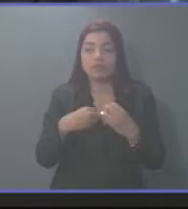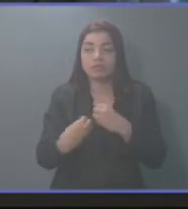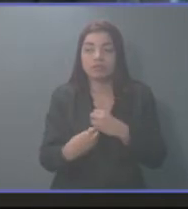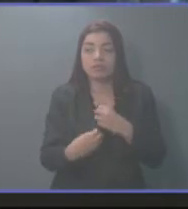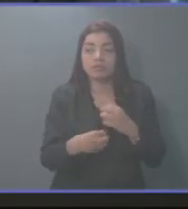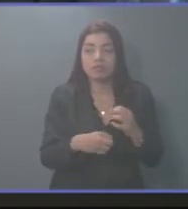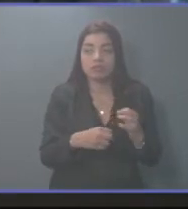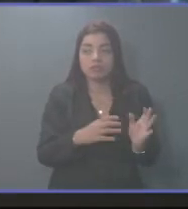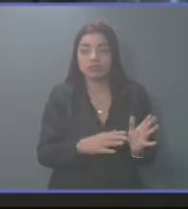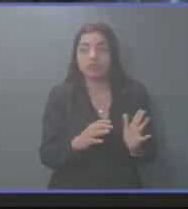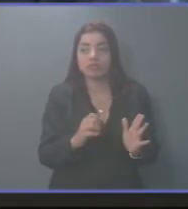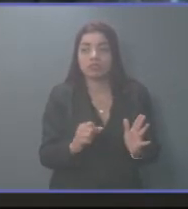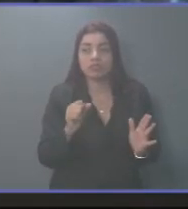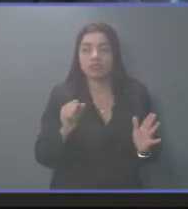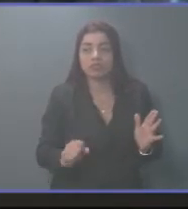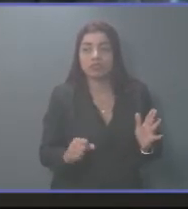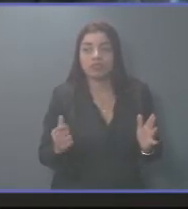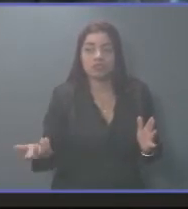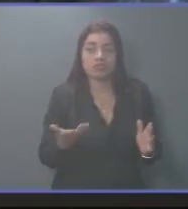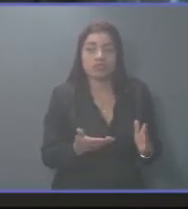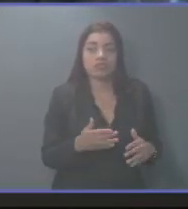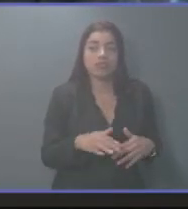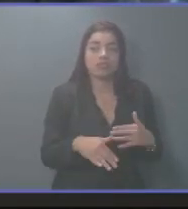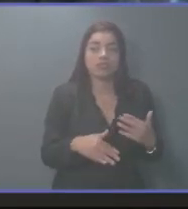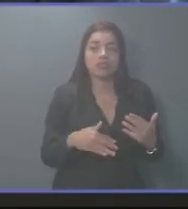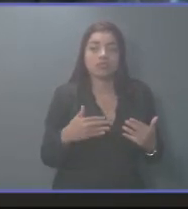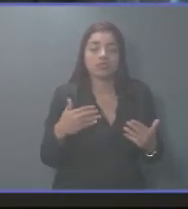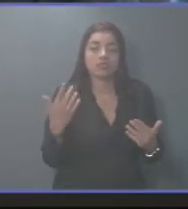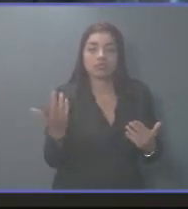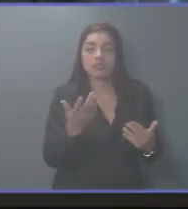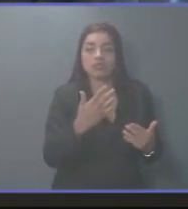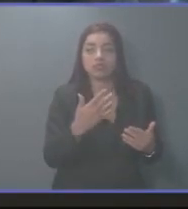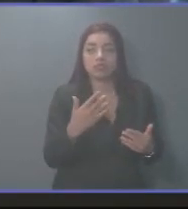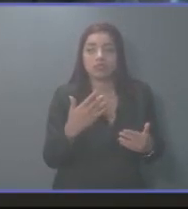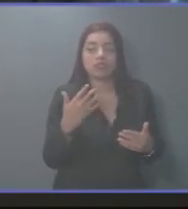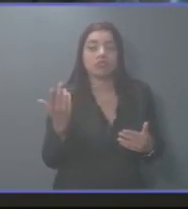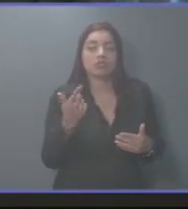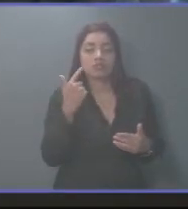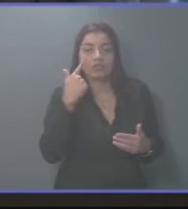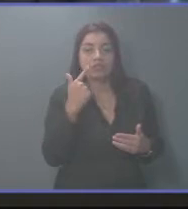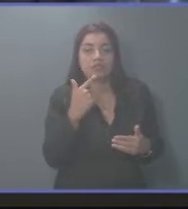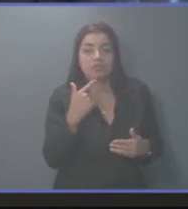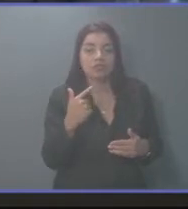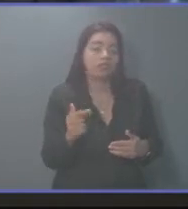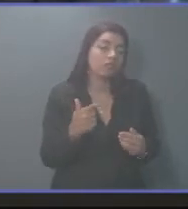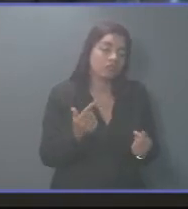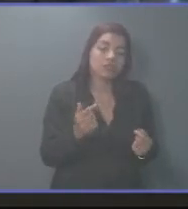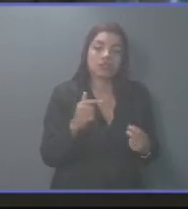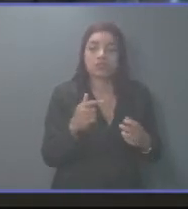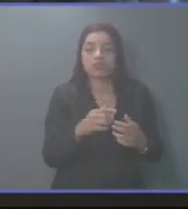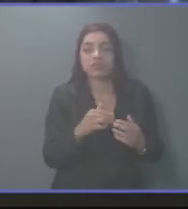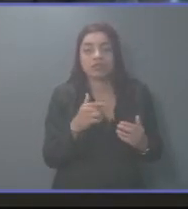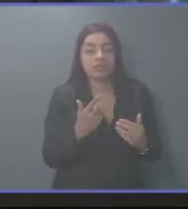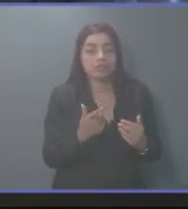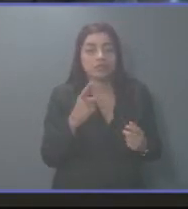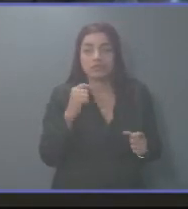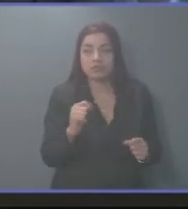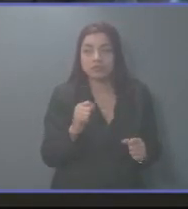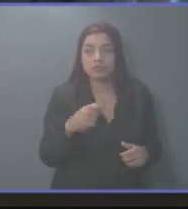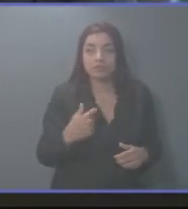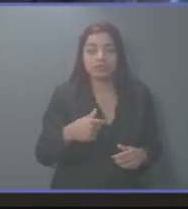de la Fuerza Armada en caso de guerra, emergencia o desastre natural, y colaborar en